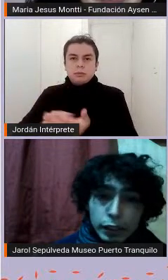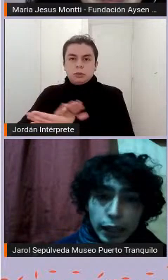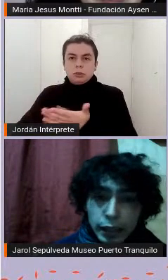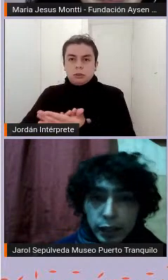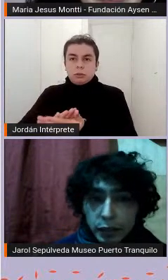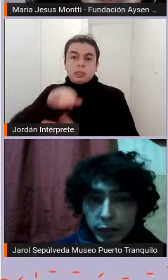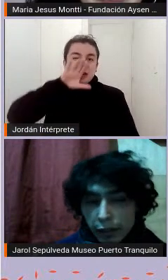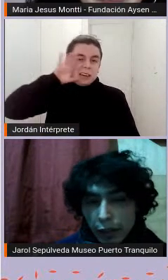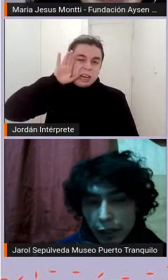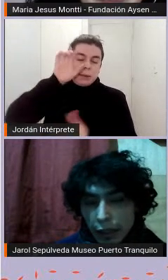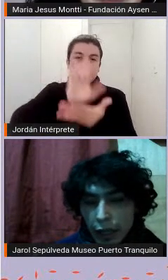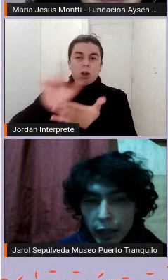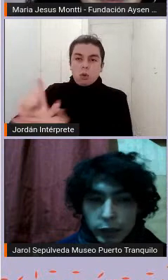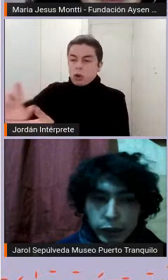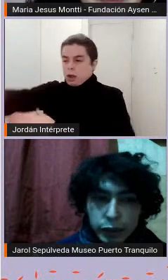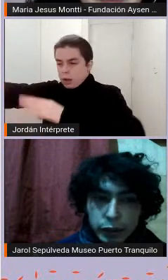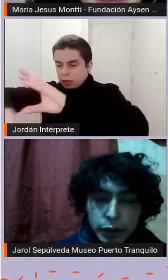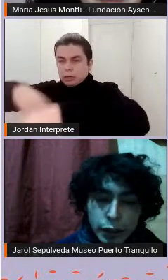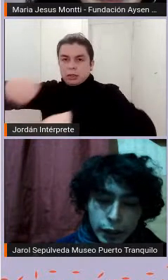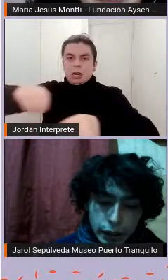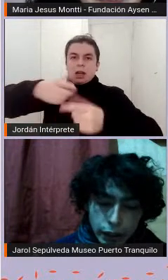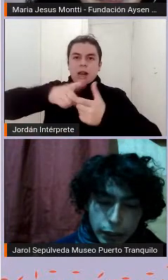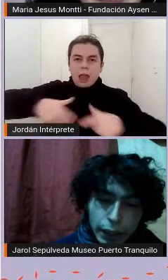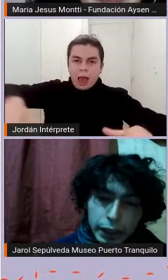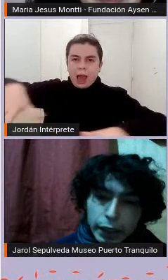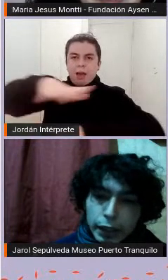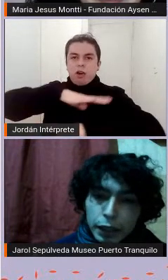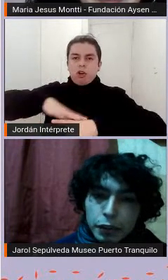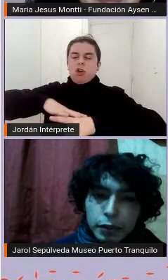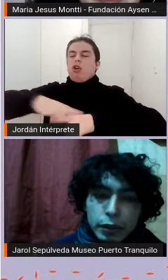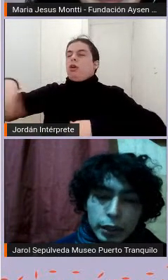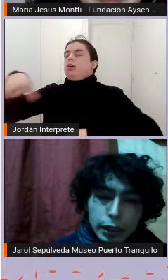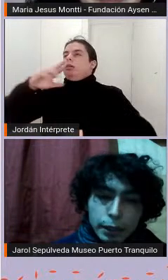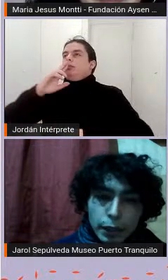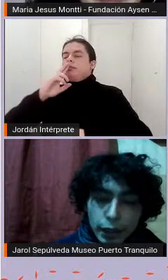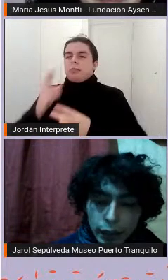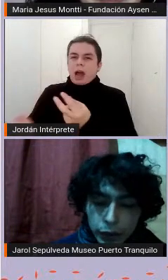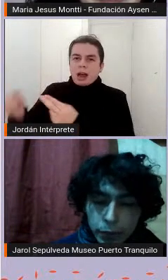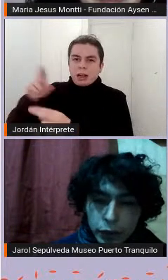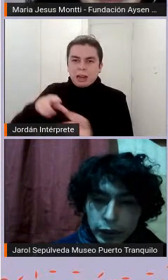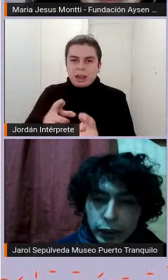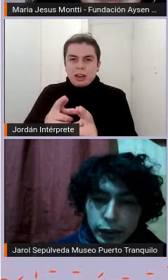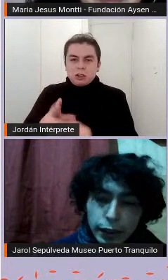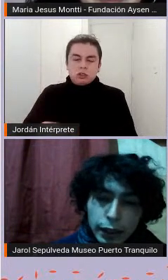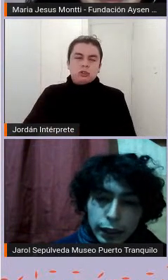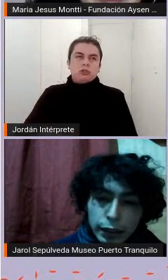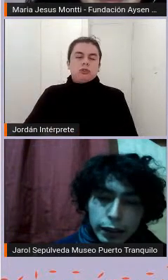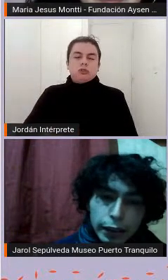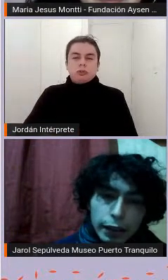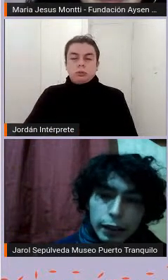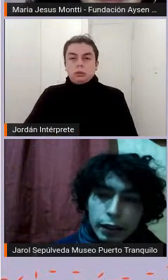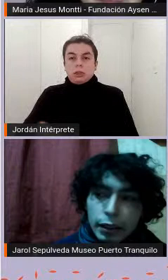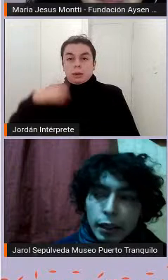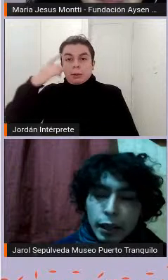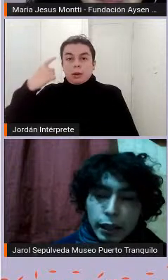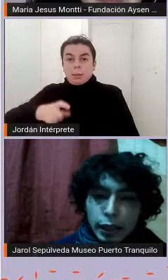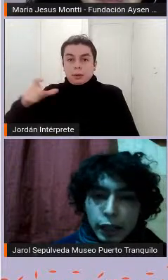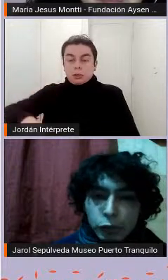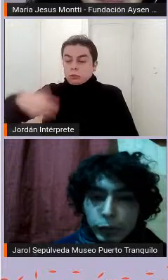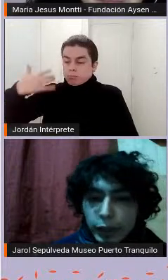en sectores aledaños, ya sea el lago, río, y más allá del hecho, lo importante es que la gente día a